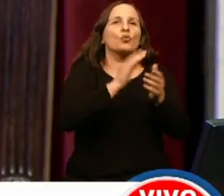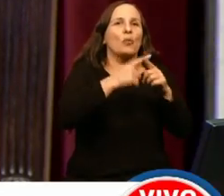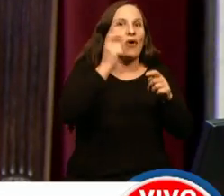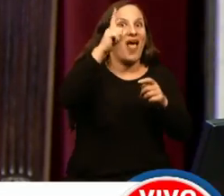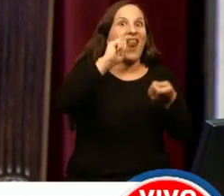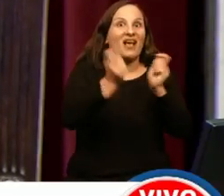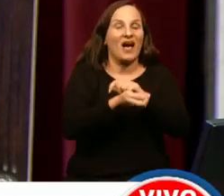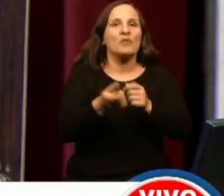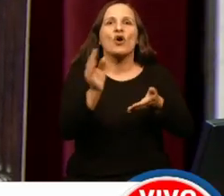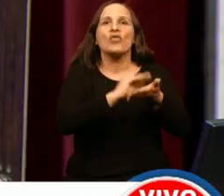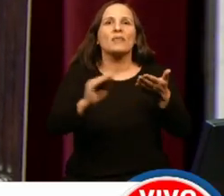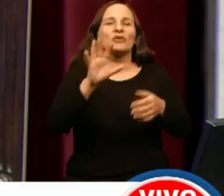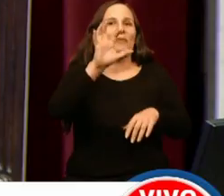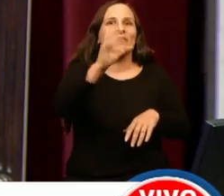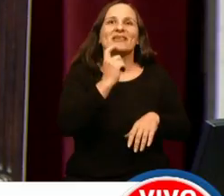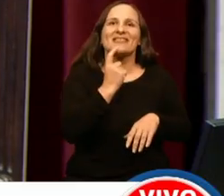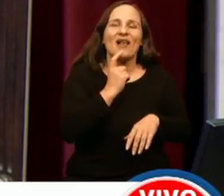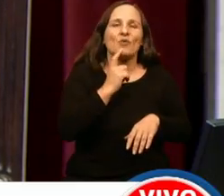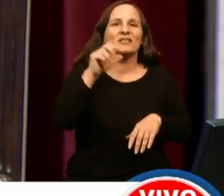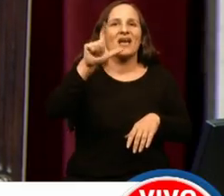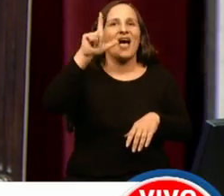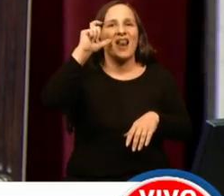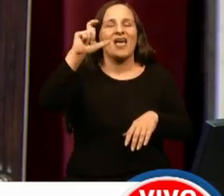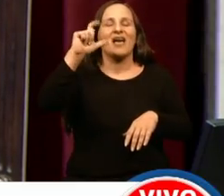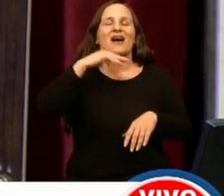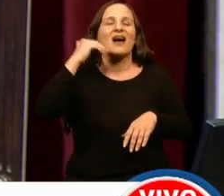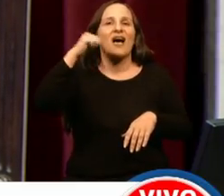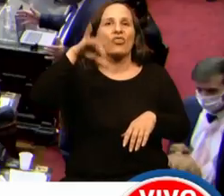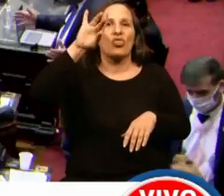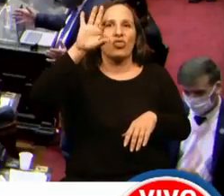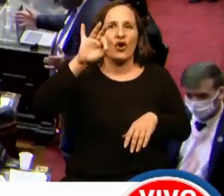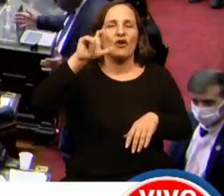el diputado por la provincia de san luís alejandro cacace eh